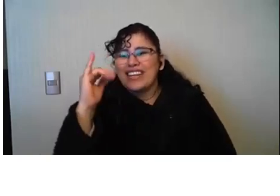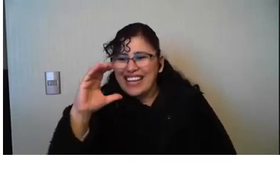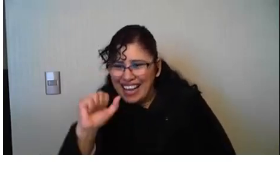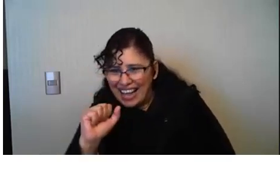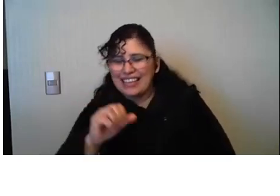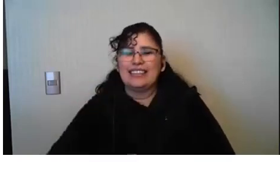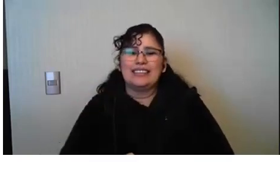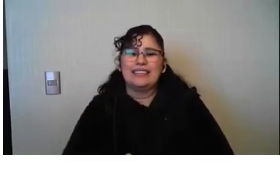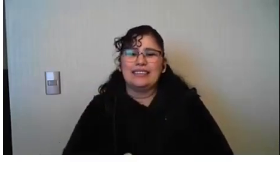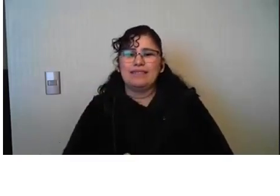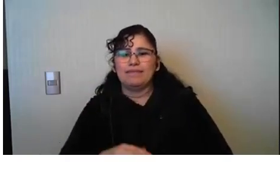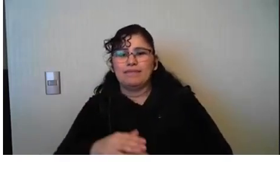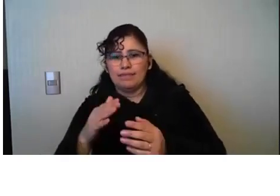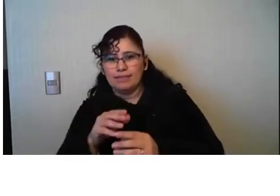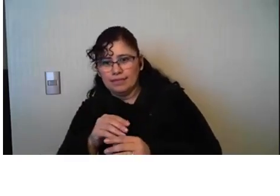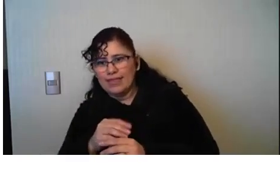Dento-rúbrica, y está la otra,